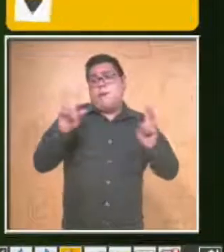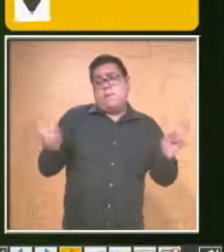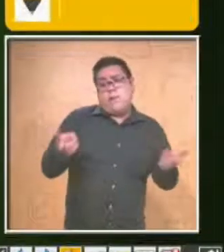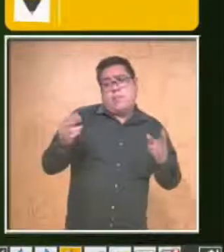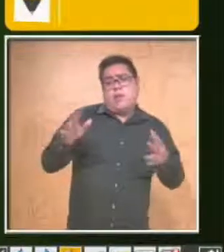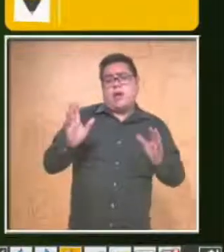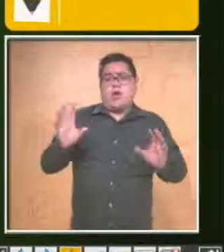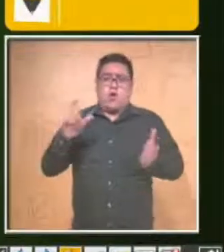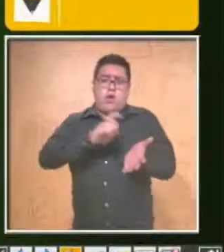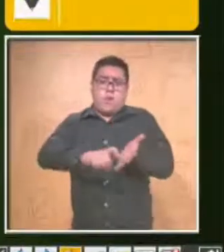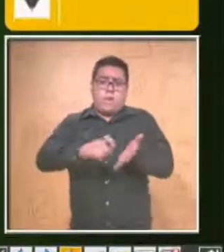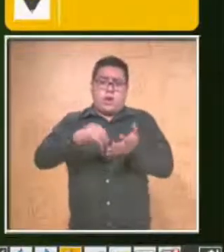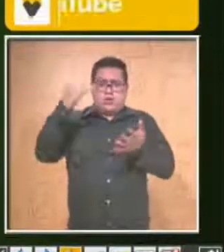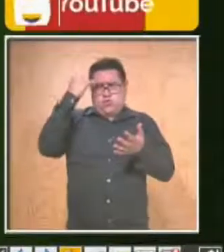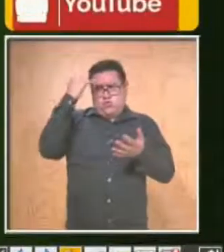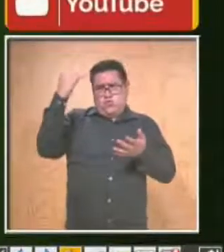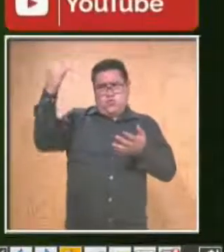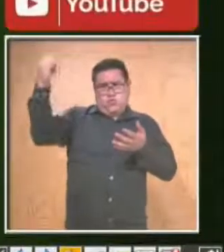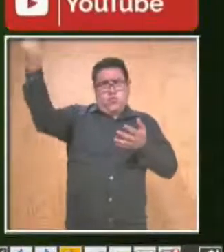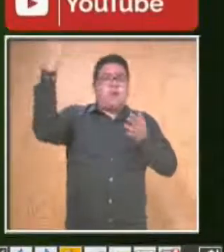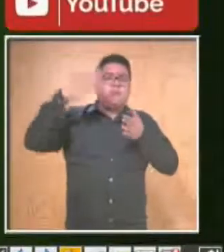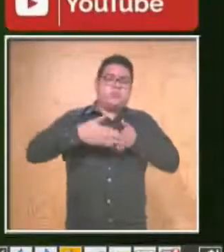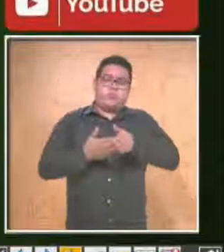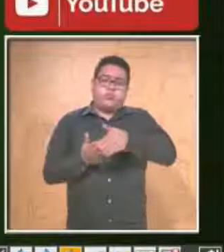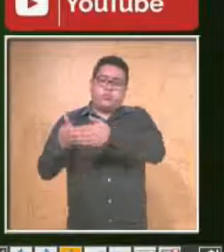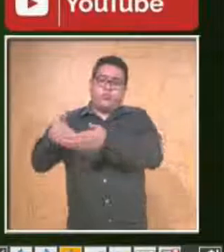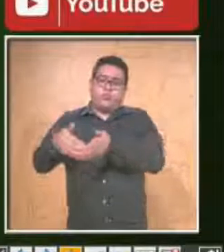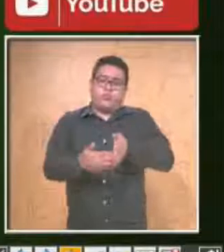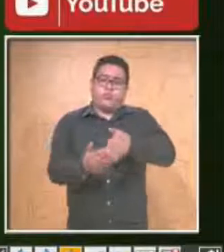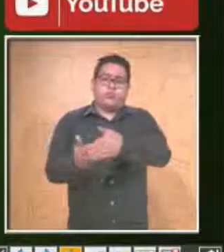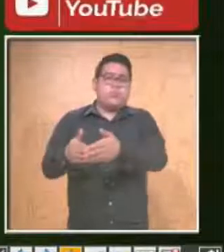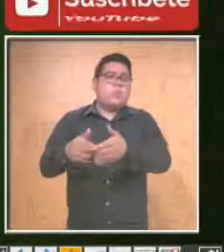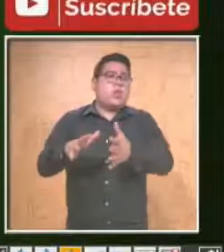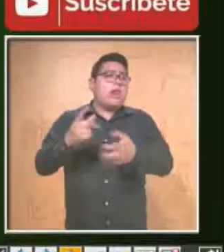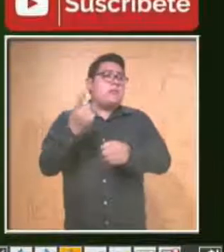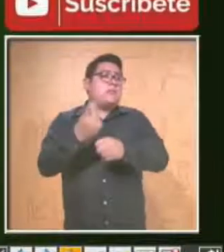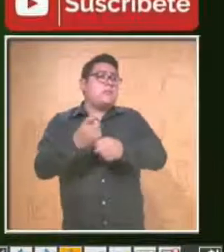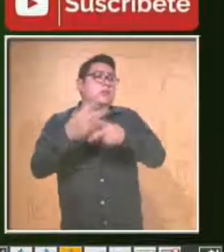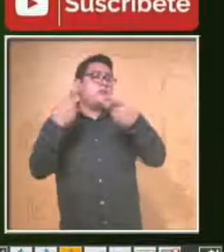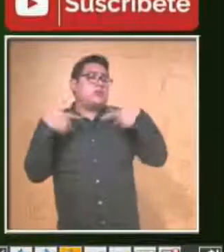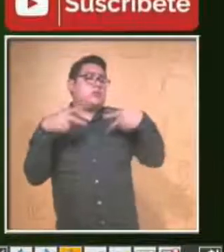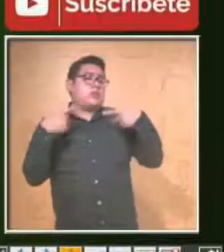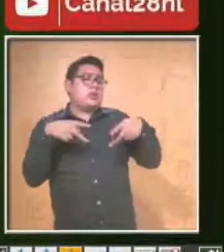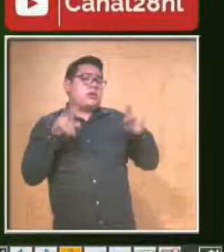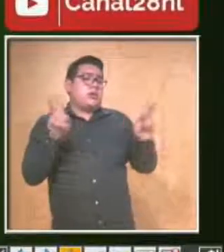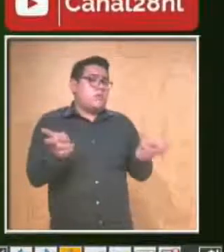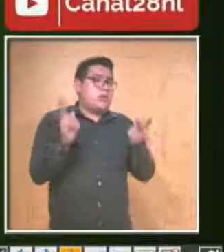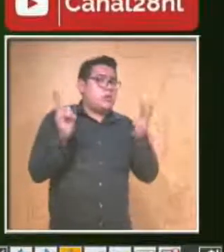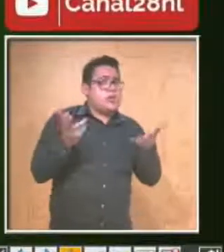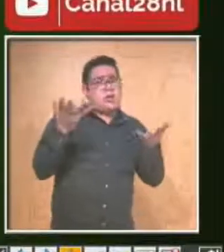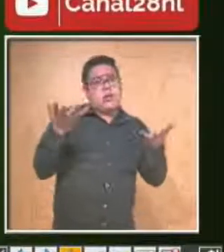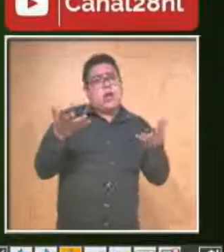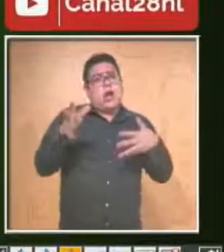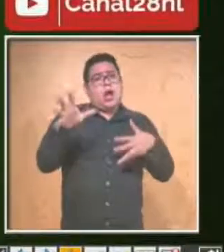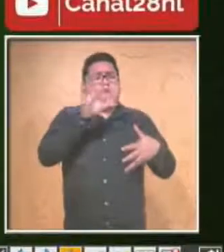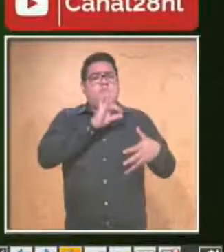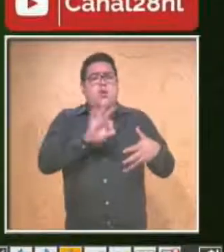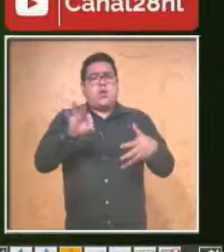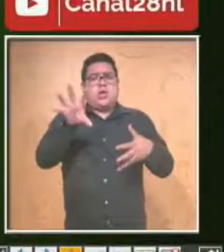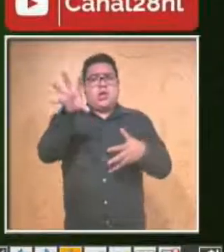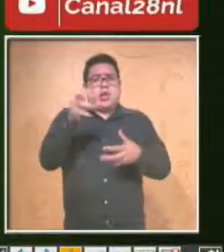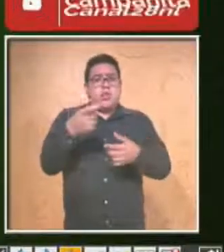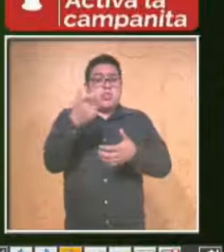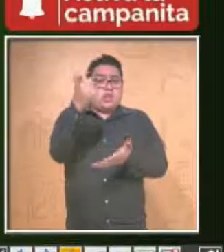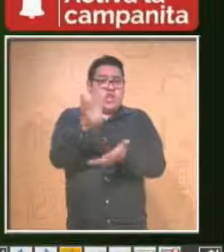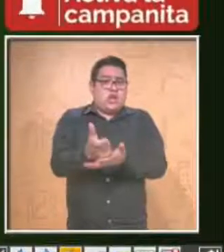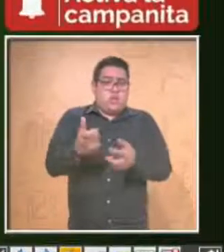esto, aquellos primeros comerciantes que estaban vendiendo sus productos logran amasar fortunas con